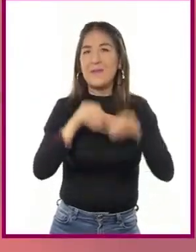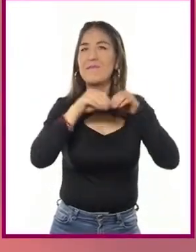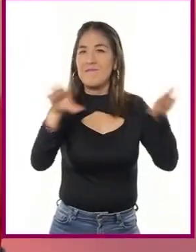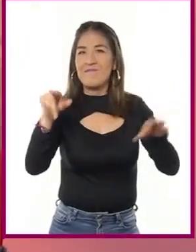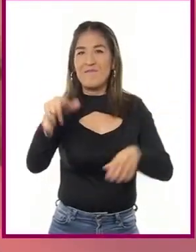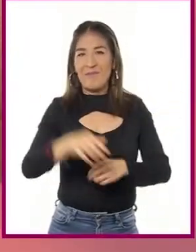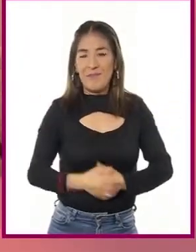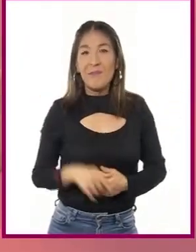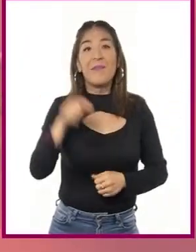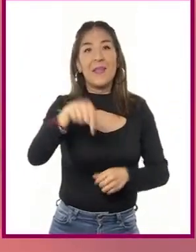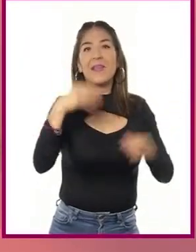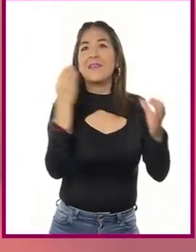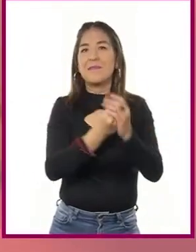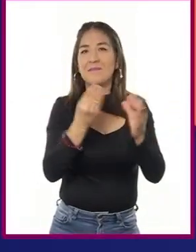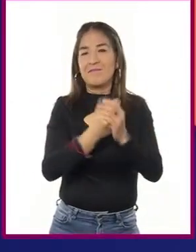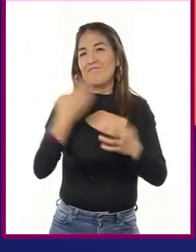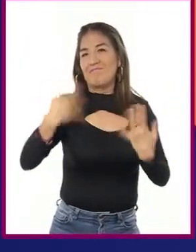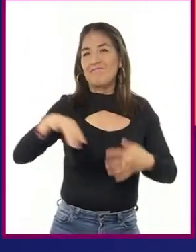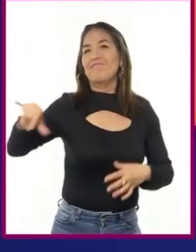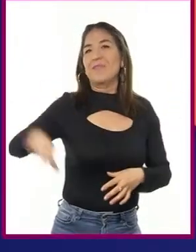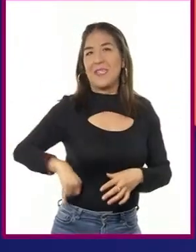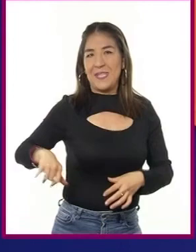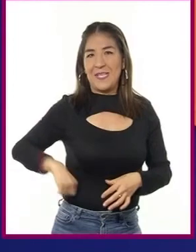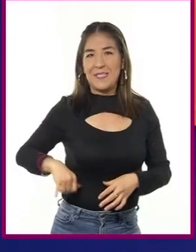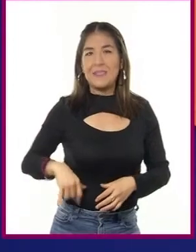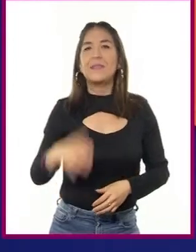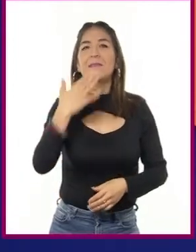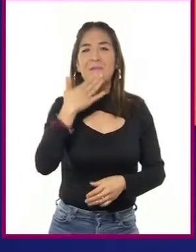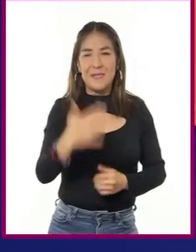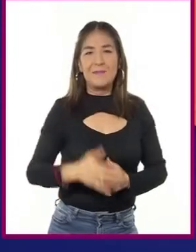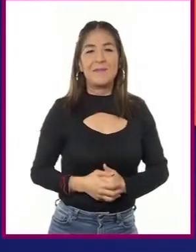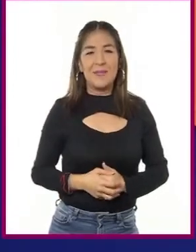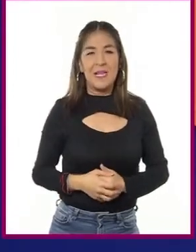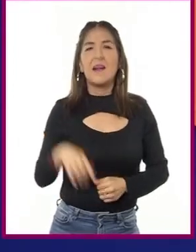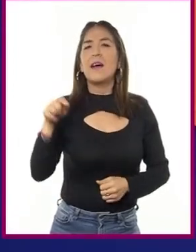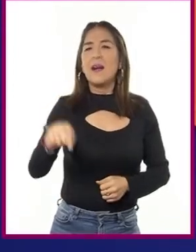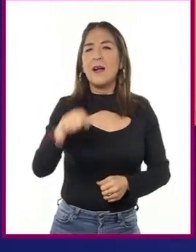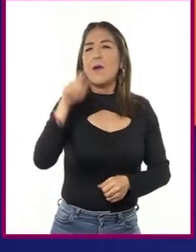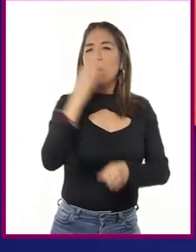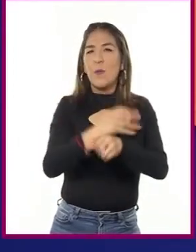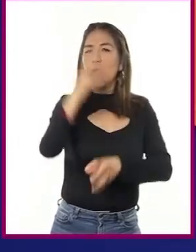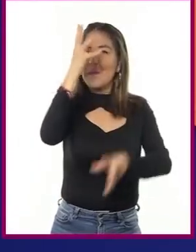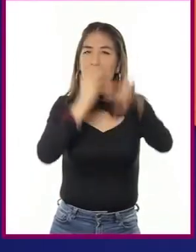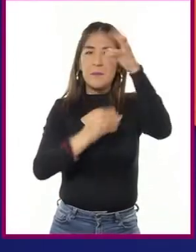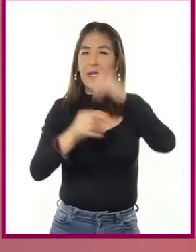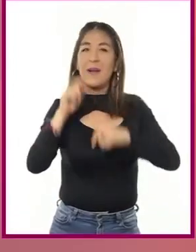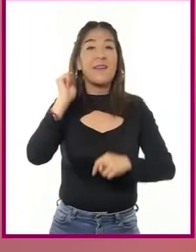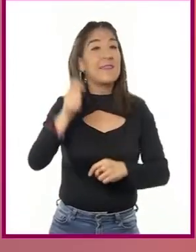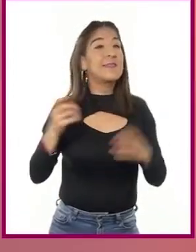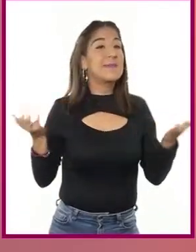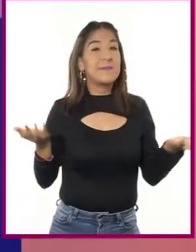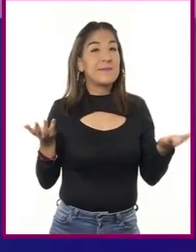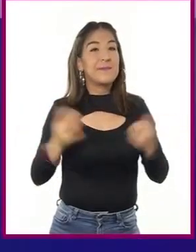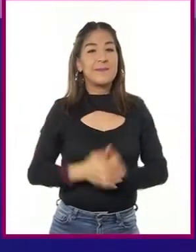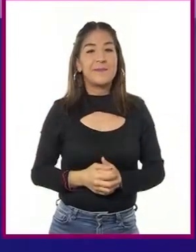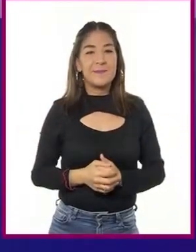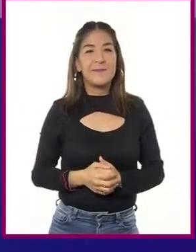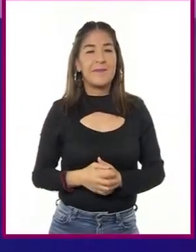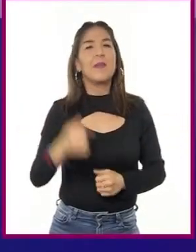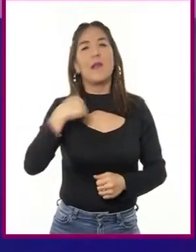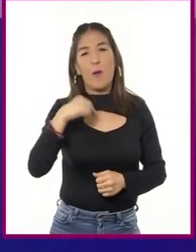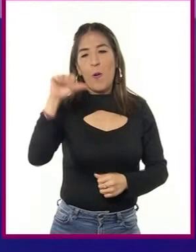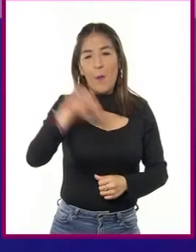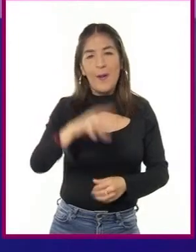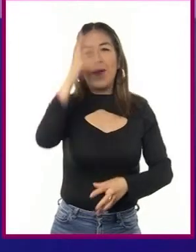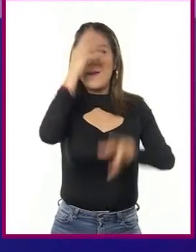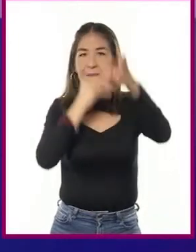¡Qué sesión tan más productiva! Así es. Y lo que aprendiste el día de hoy es... Aprendí a